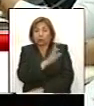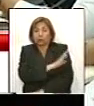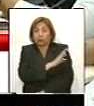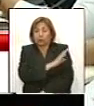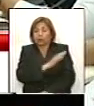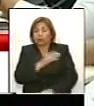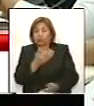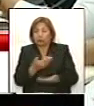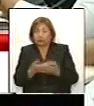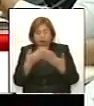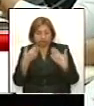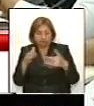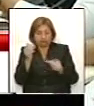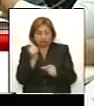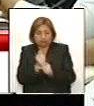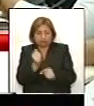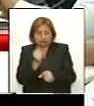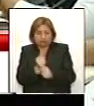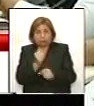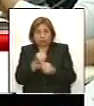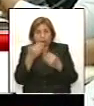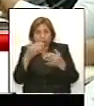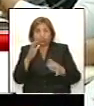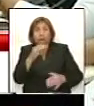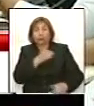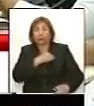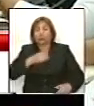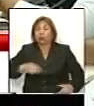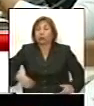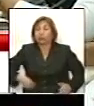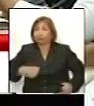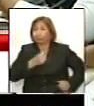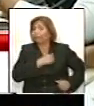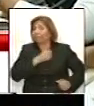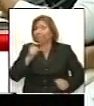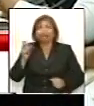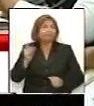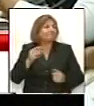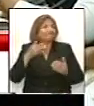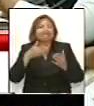logrado luego de trabajar con el Ministerio del Interior. Pero lo que no hemos logrado desentrampar es la coordinación policial